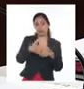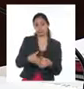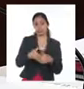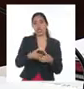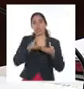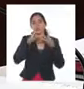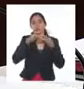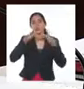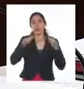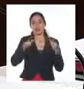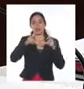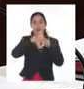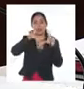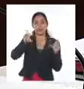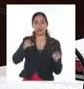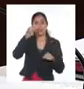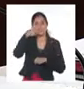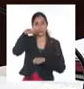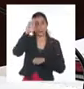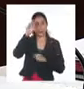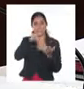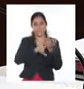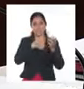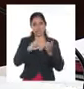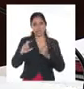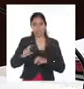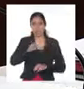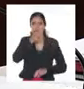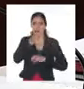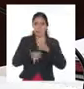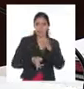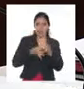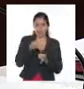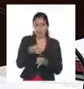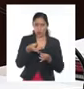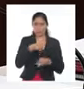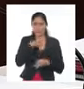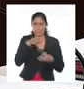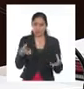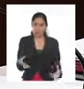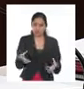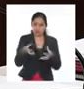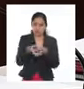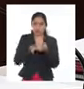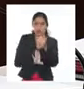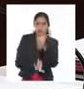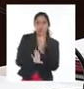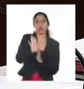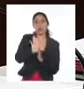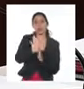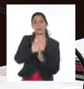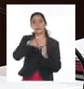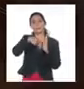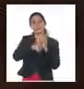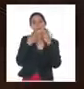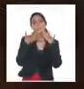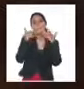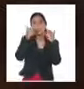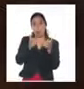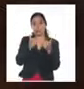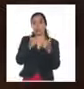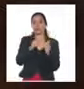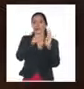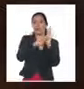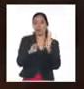país. El partido, puntualizó Monteagudo, tiene que continuar y profundizar las acciones de acompañamiento político a todos